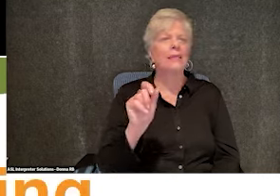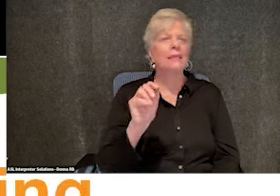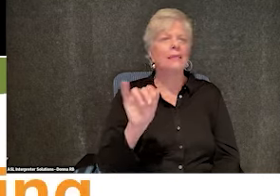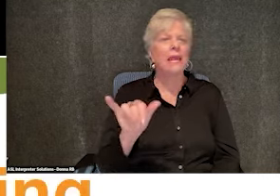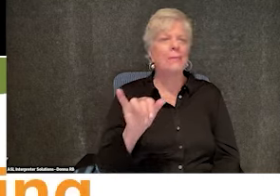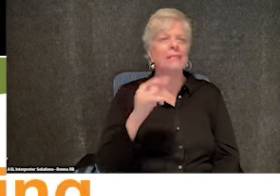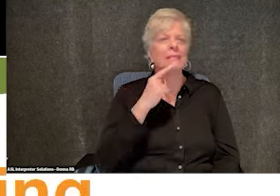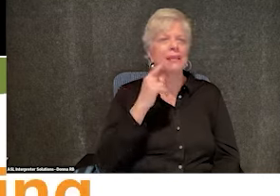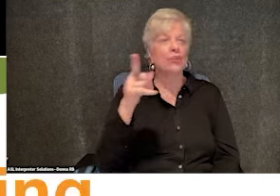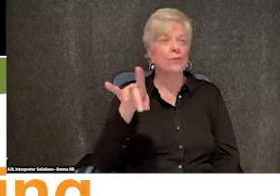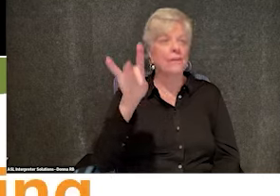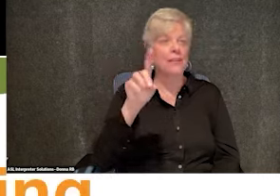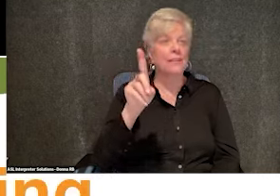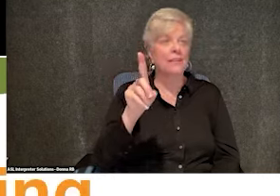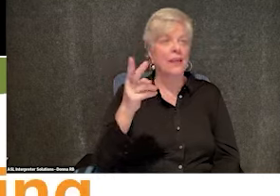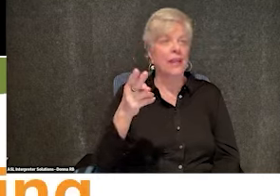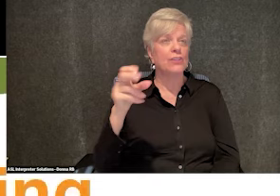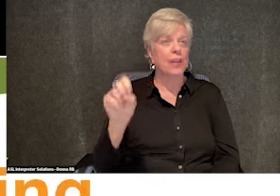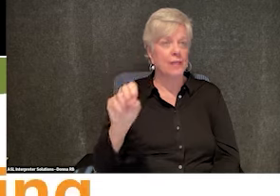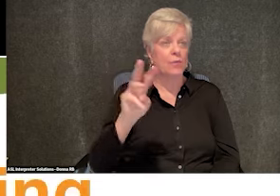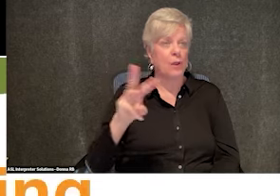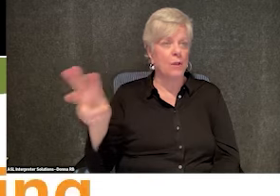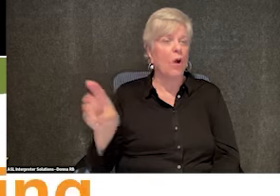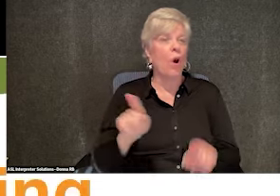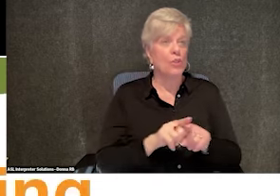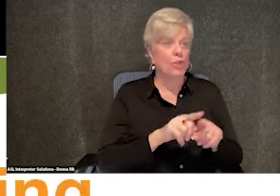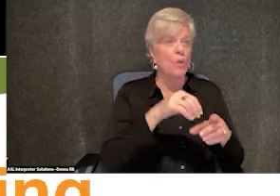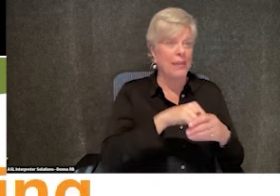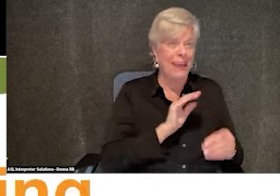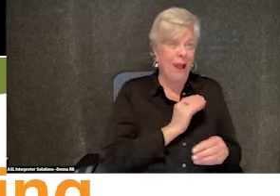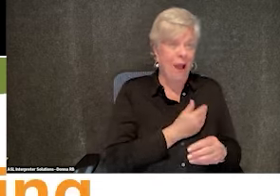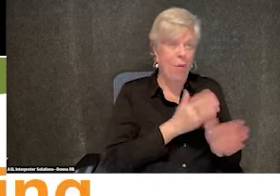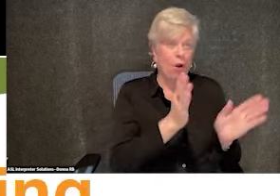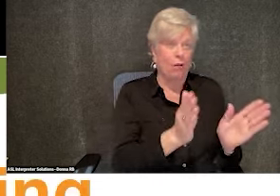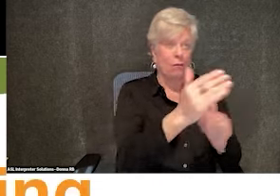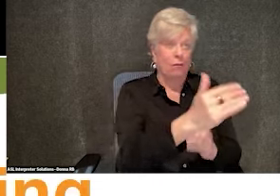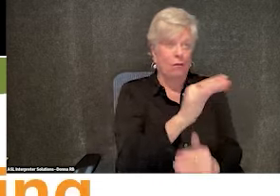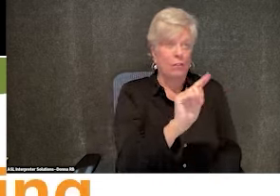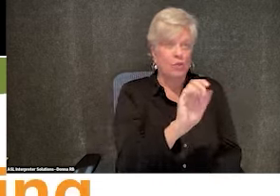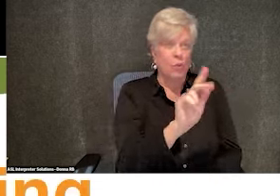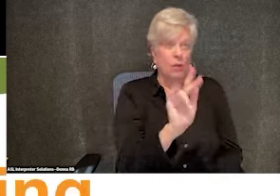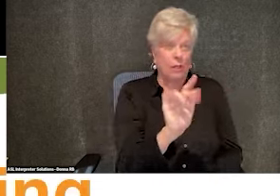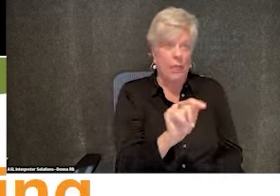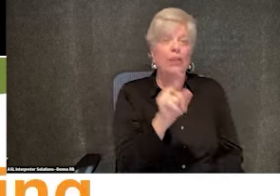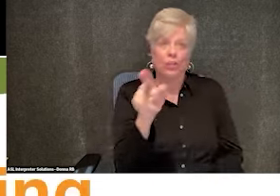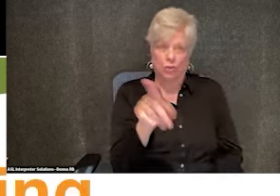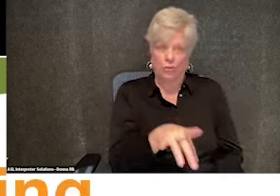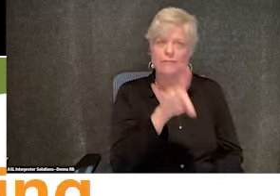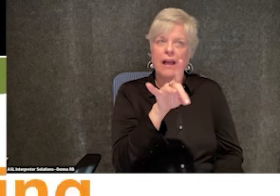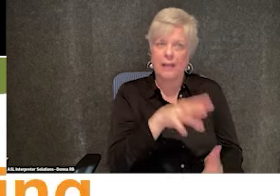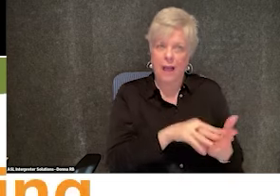de herramientas que pueden sacar copias, toda la cantidad de copias que necesiten.